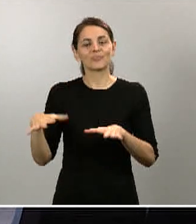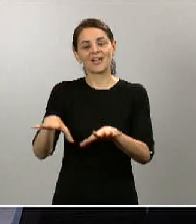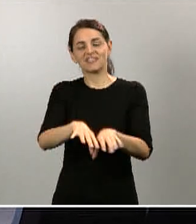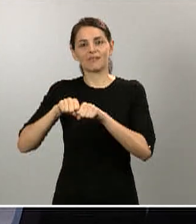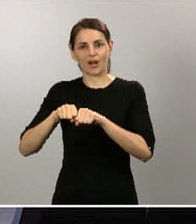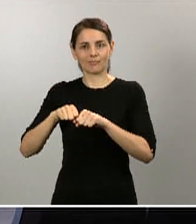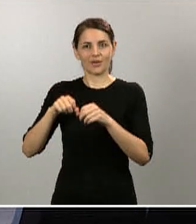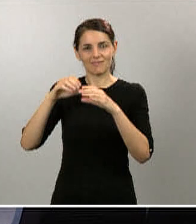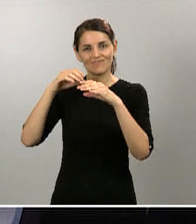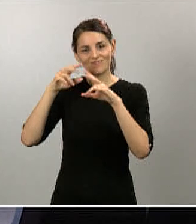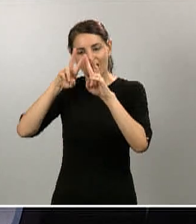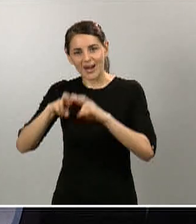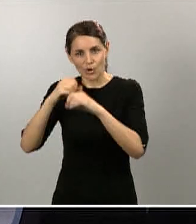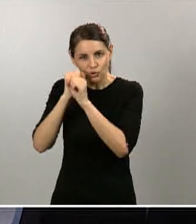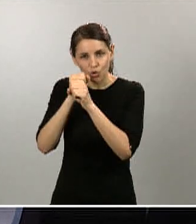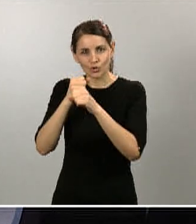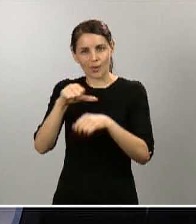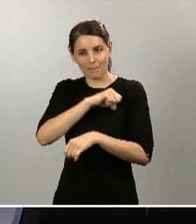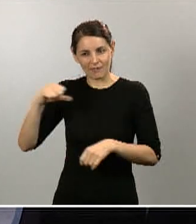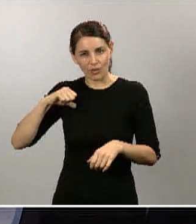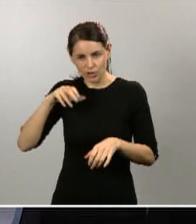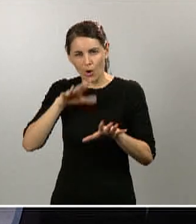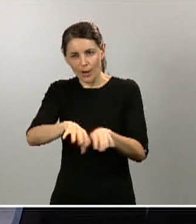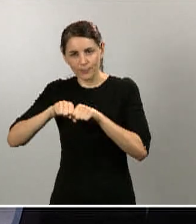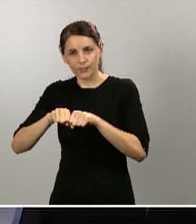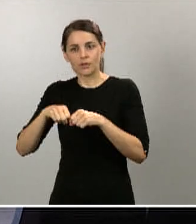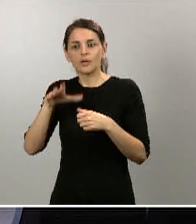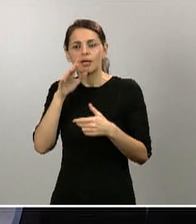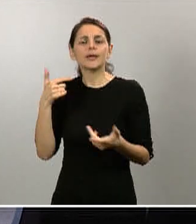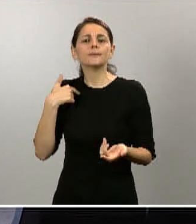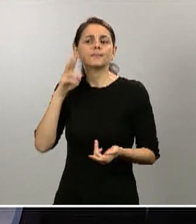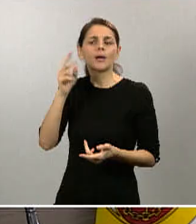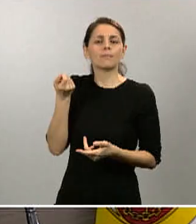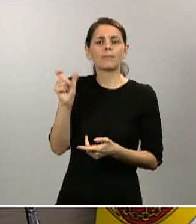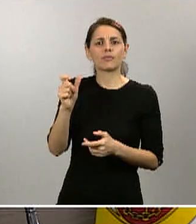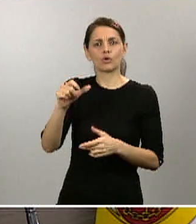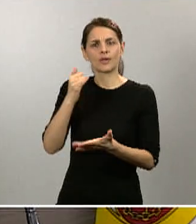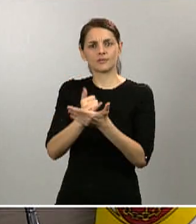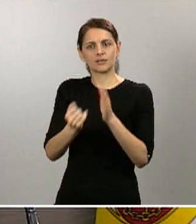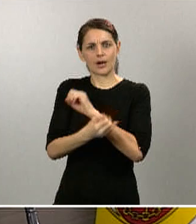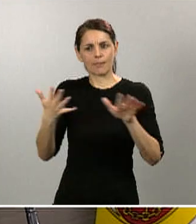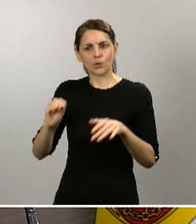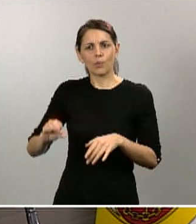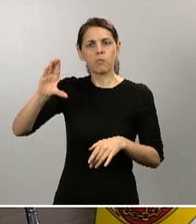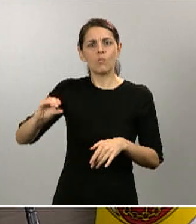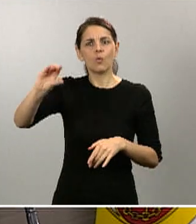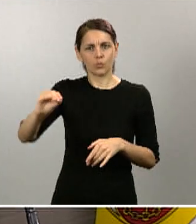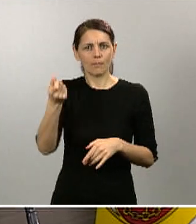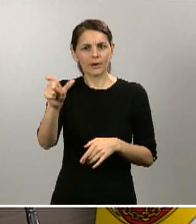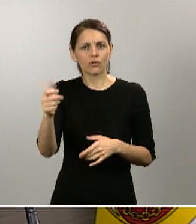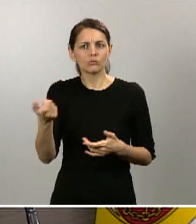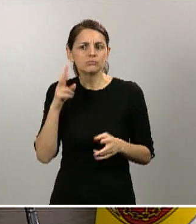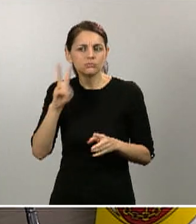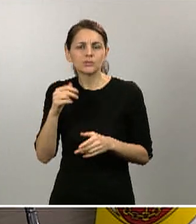en el precio de los test rápidos hasta el momento? Bueno, son preguntas muy específicas. No es exactamente mi